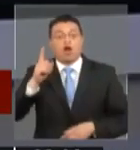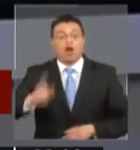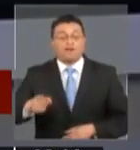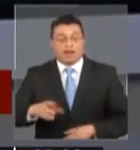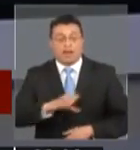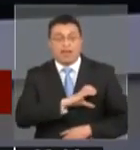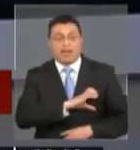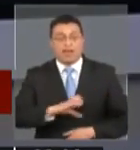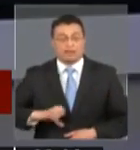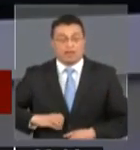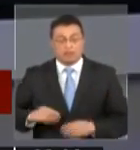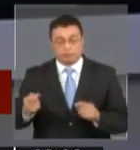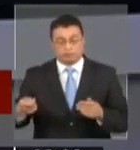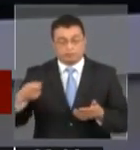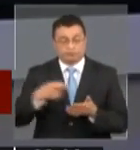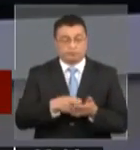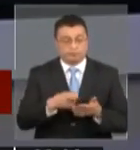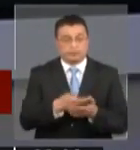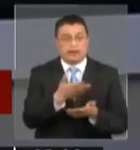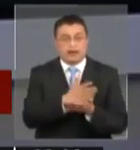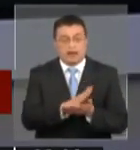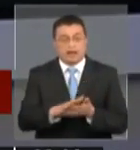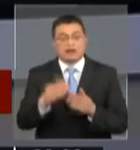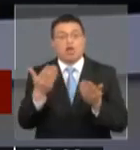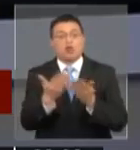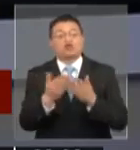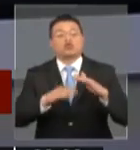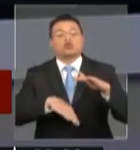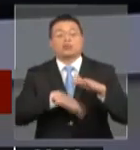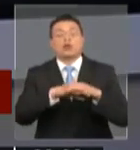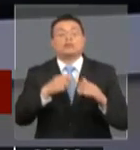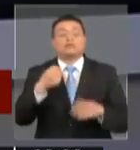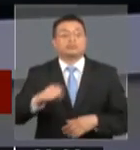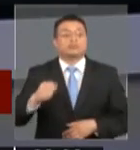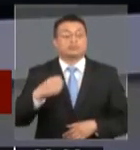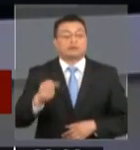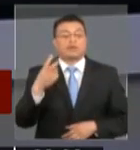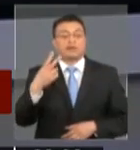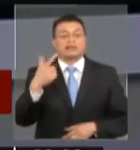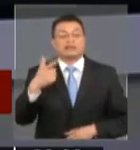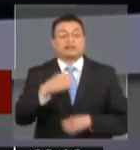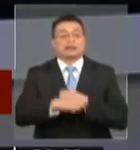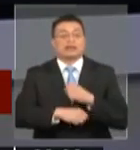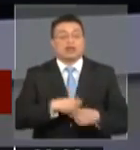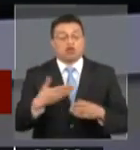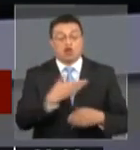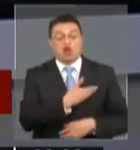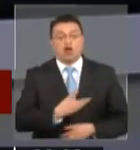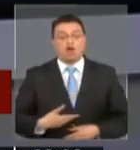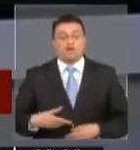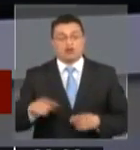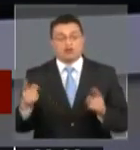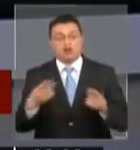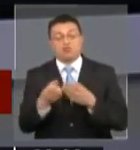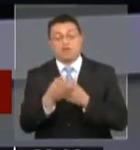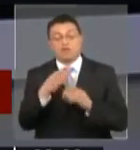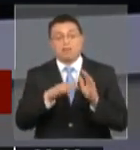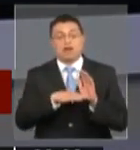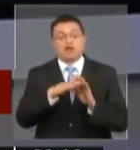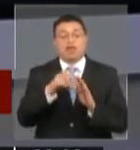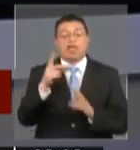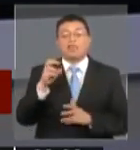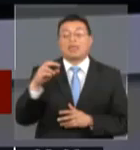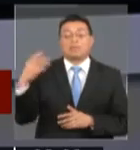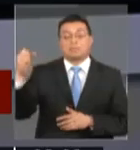implantar progresivamente la gratuidad en la educación superior ha sido infringido por 27 años por los gobiernos de la concertación la nueva mayoría y la derecha